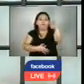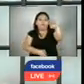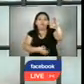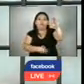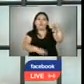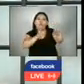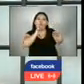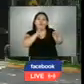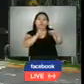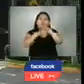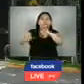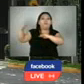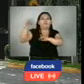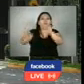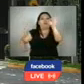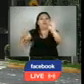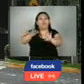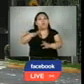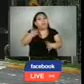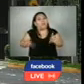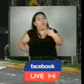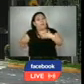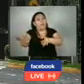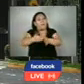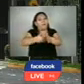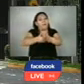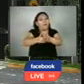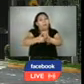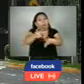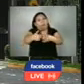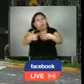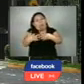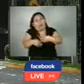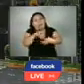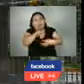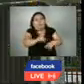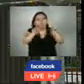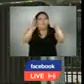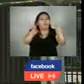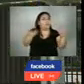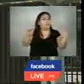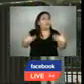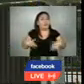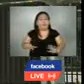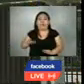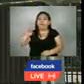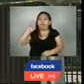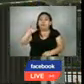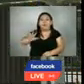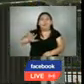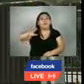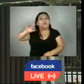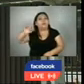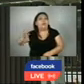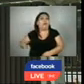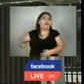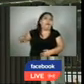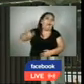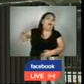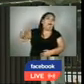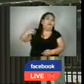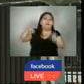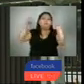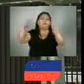de lo Constitucional podría ser el nuevo arranque del proceso penal del caso, tras cumplirse casi 33 años de